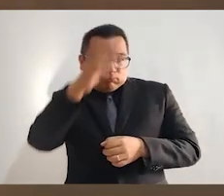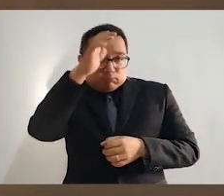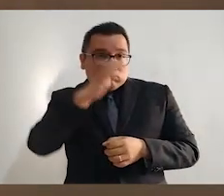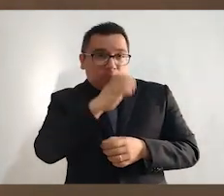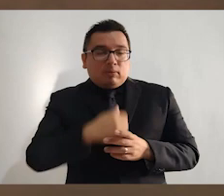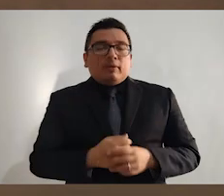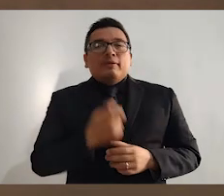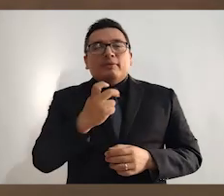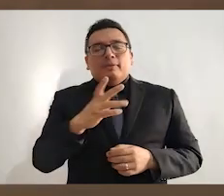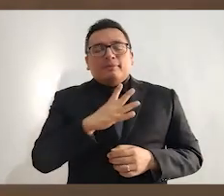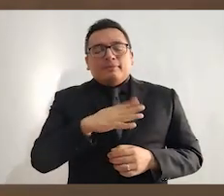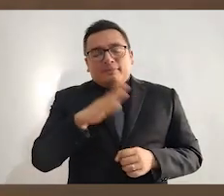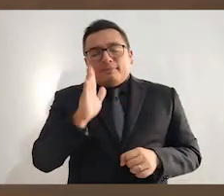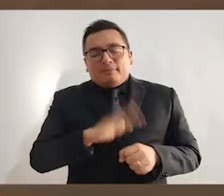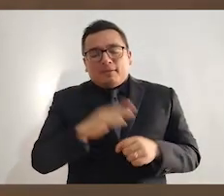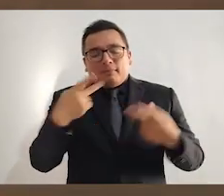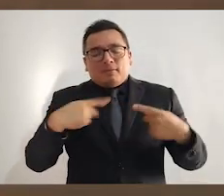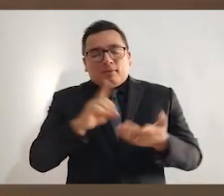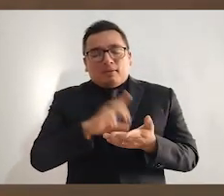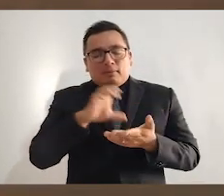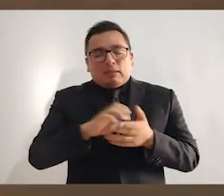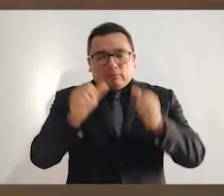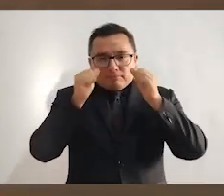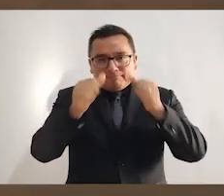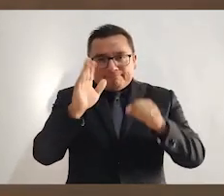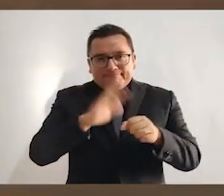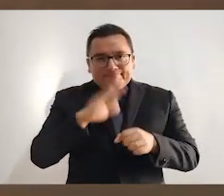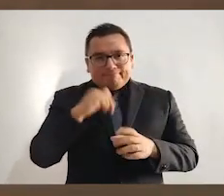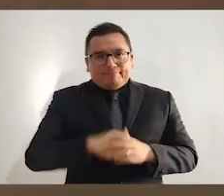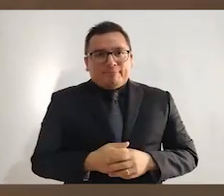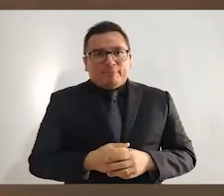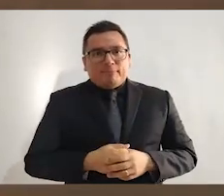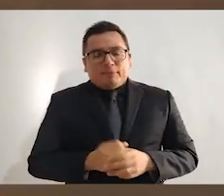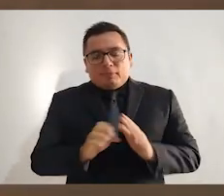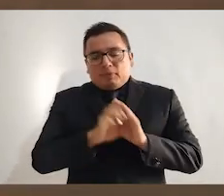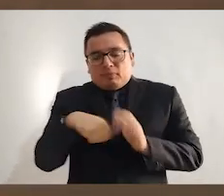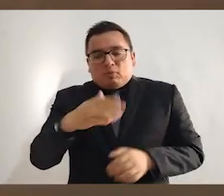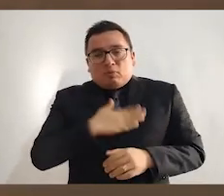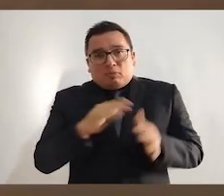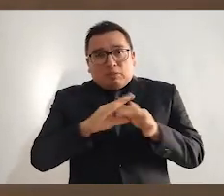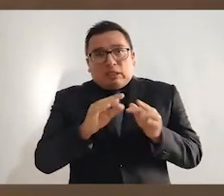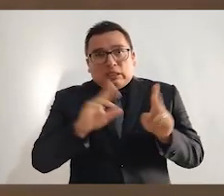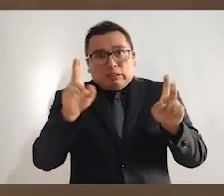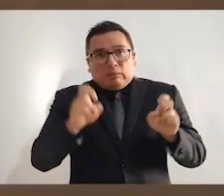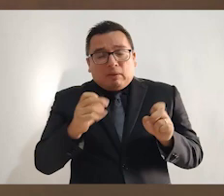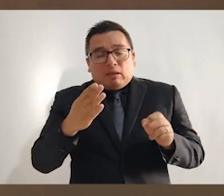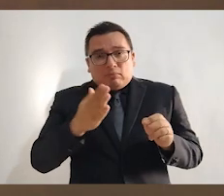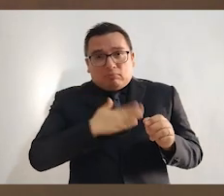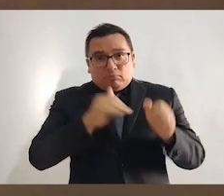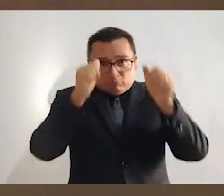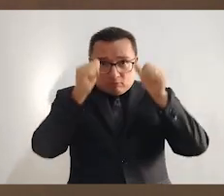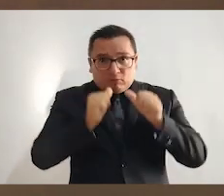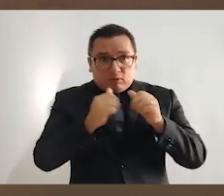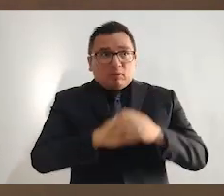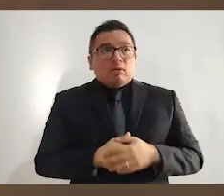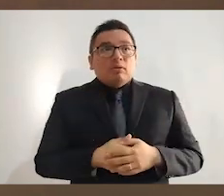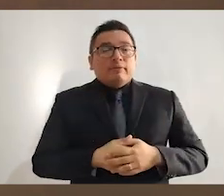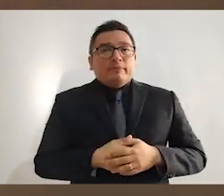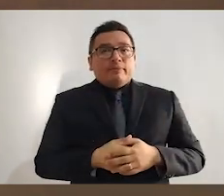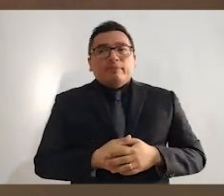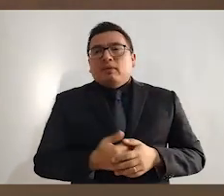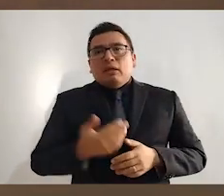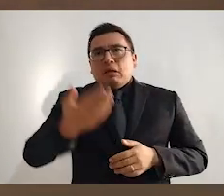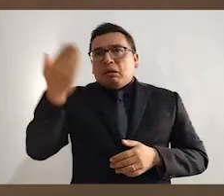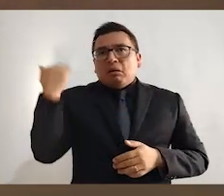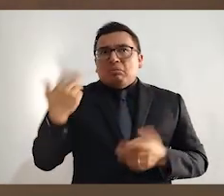mucho más a las personas con discapacidad, de cualquier discapacidad. Yo puedo hablar por la parte de la discapacidad visual, que antes pues